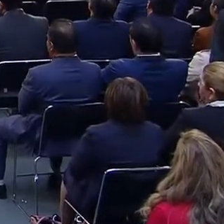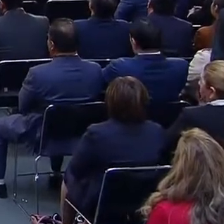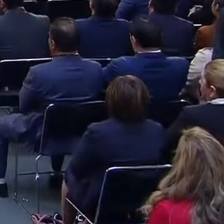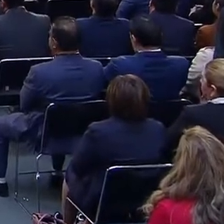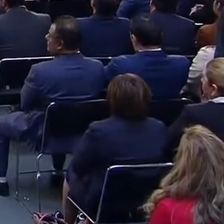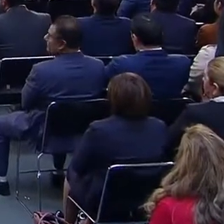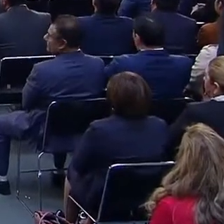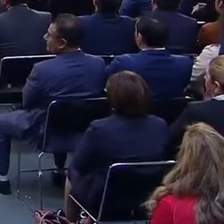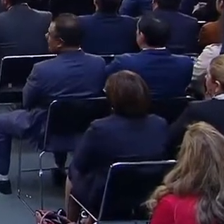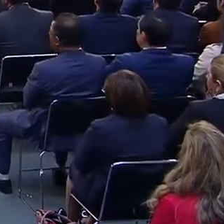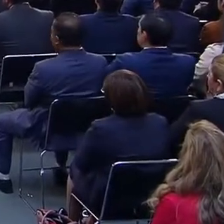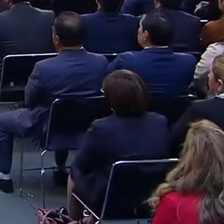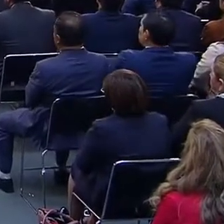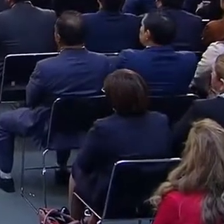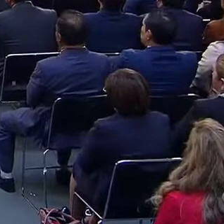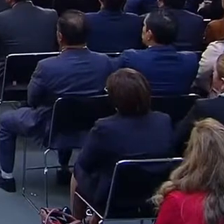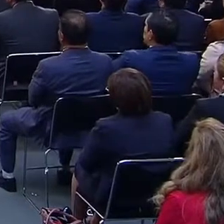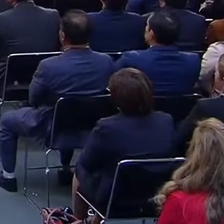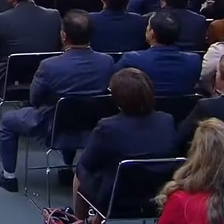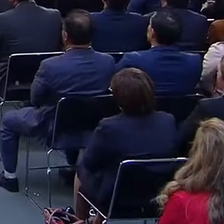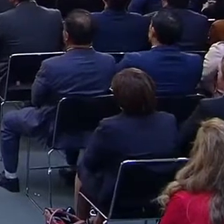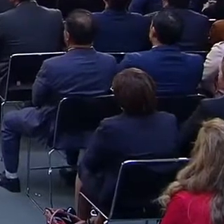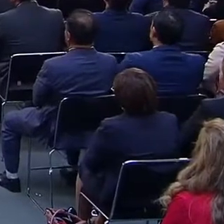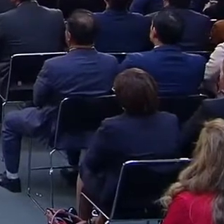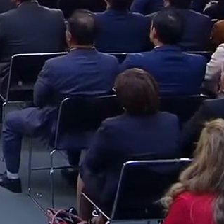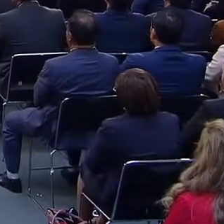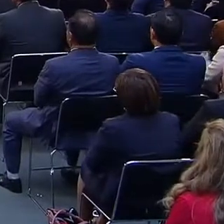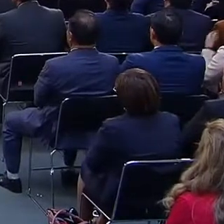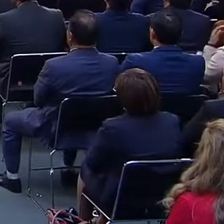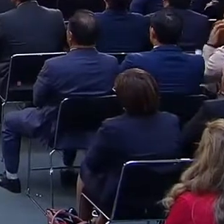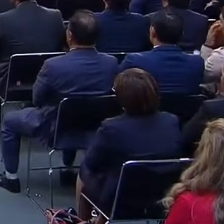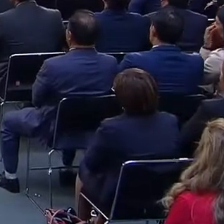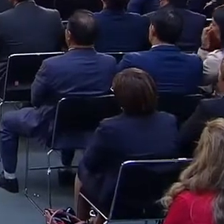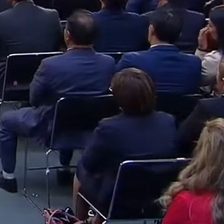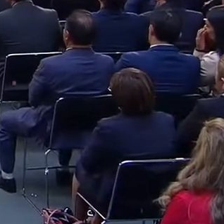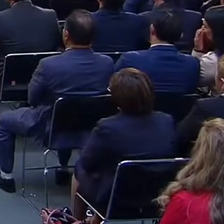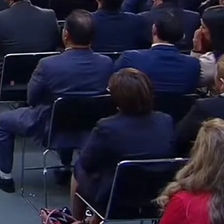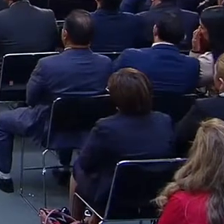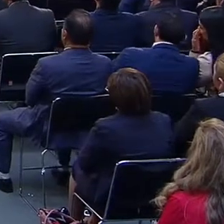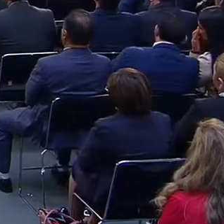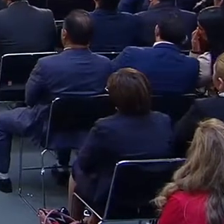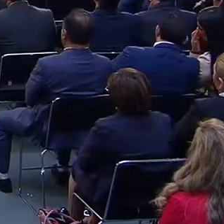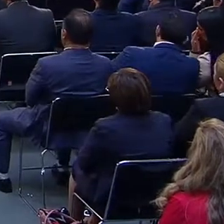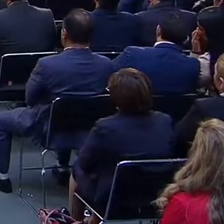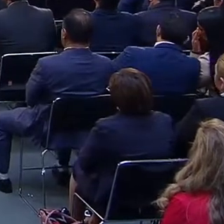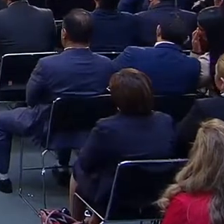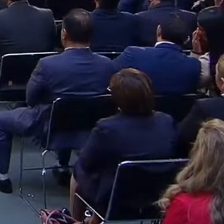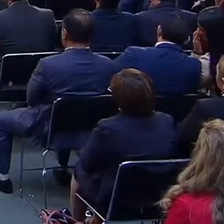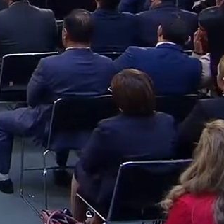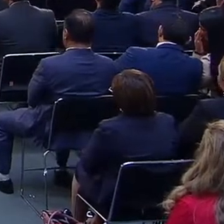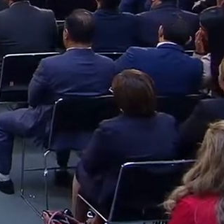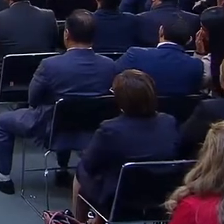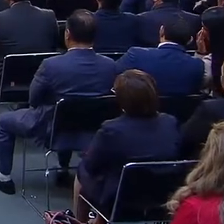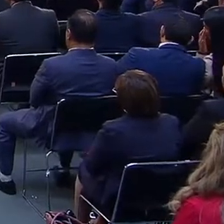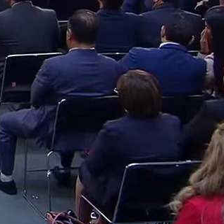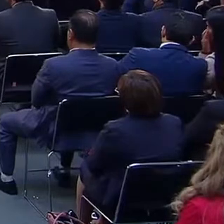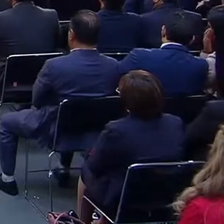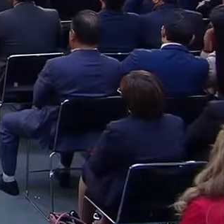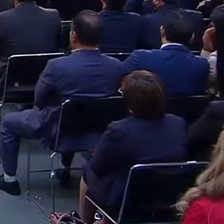Toma la palabra el diputado Alberto Anaya Gutiérrez, coordinador del Grupo Parlamentario del Partido del Trabajo de la